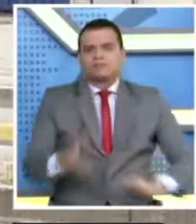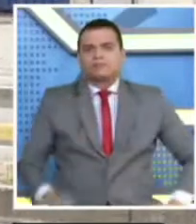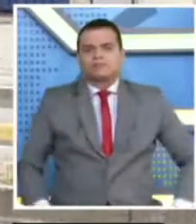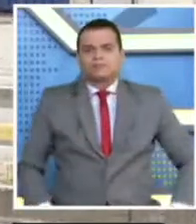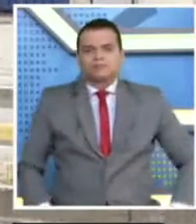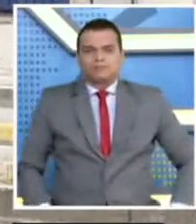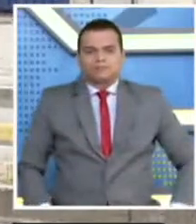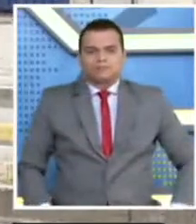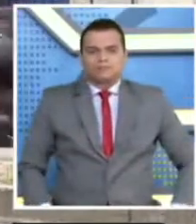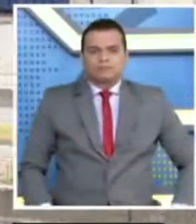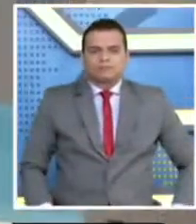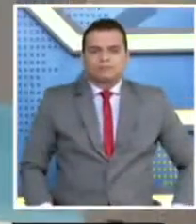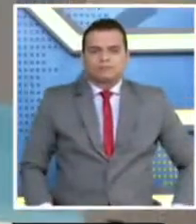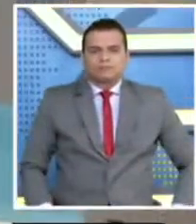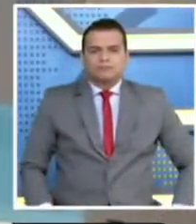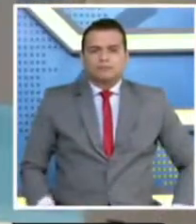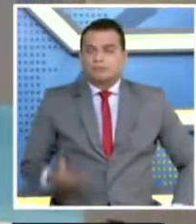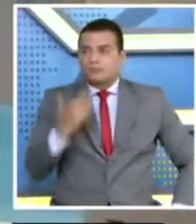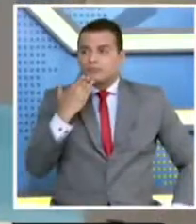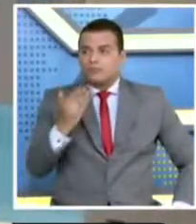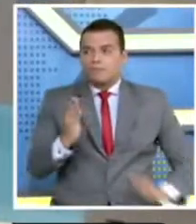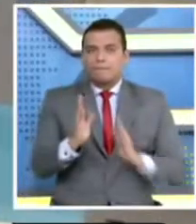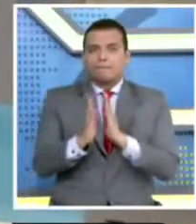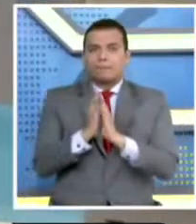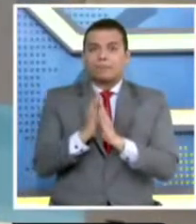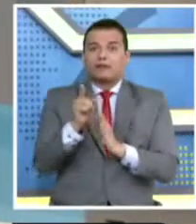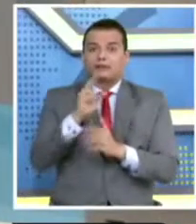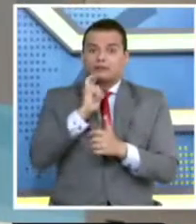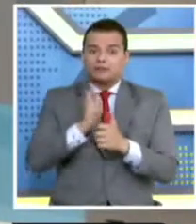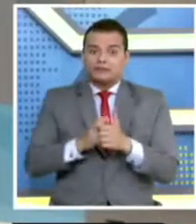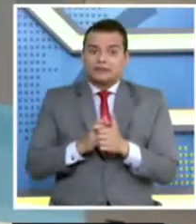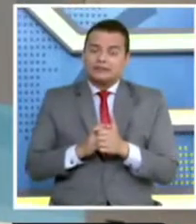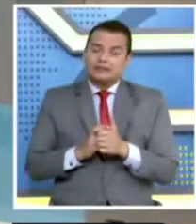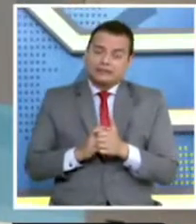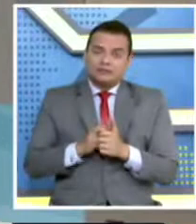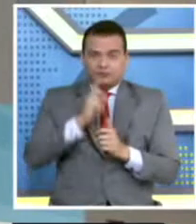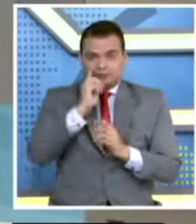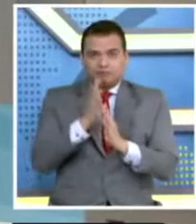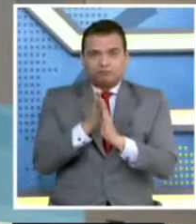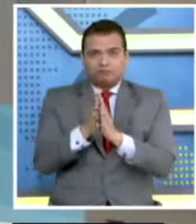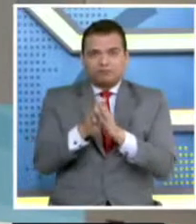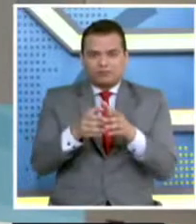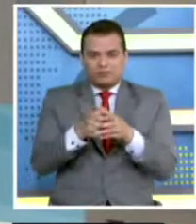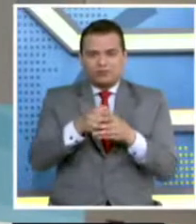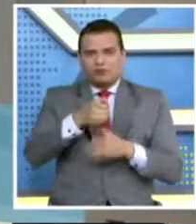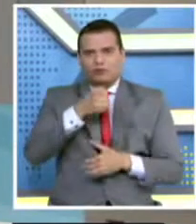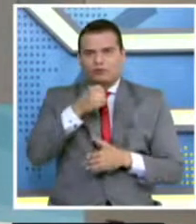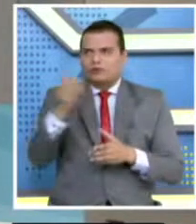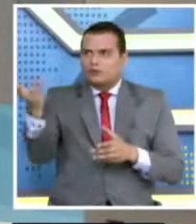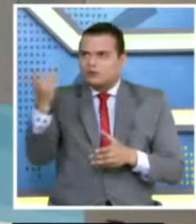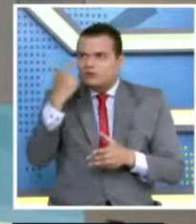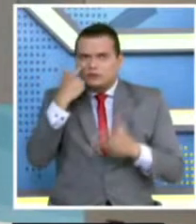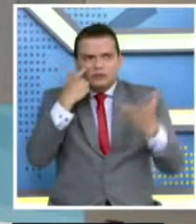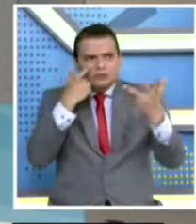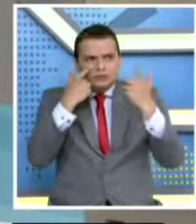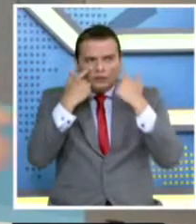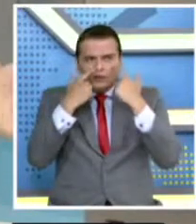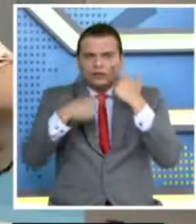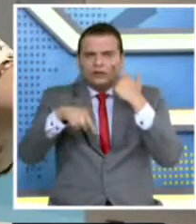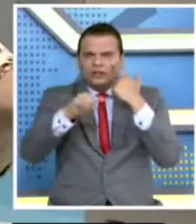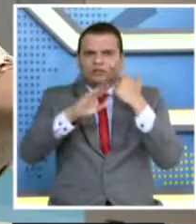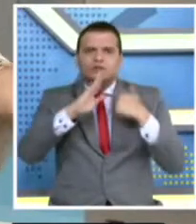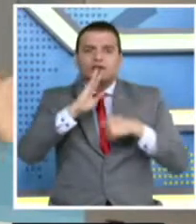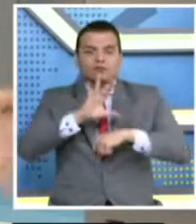en ti, está en todas partes. Gracias, Jairo. Difícil situación y mucha atención que 90 Minutos recibió denuncias de médicos y